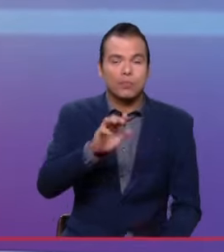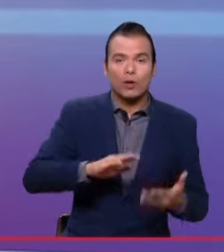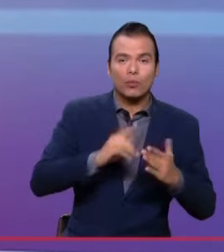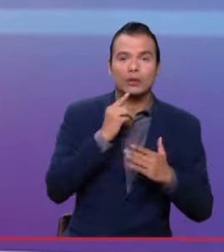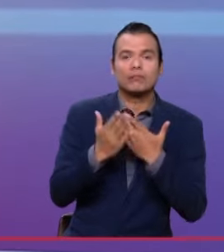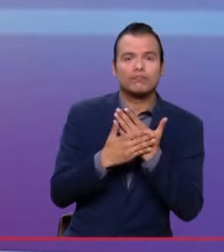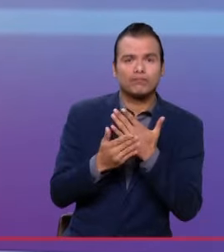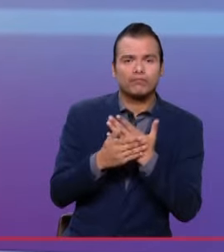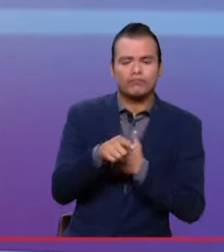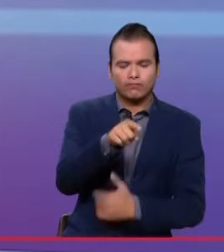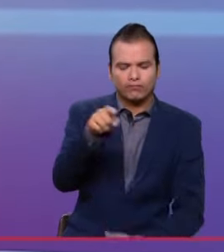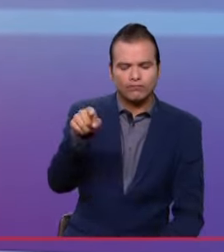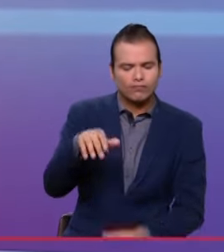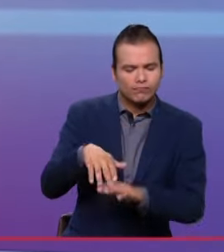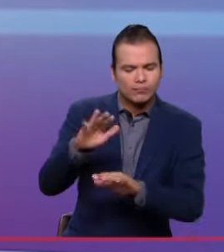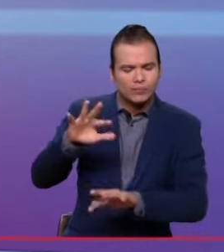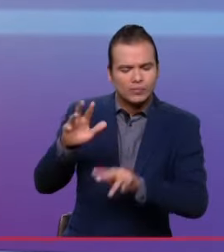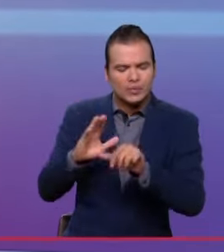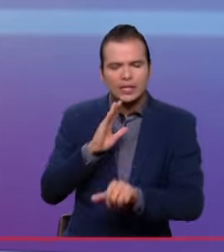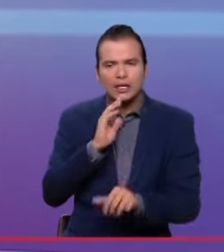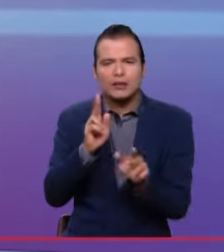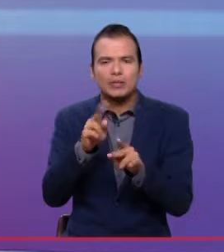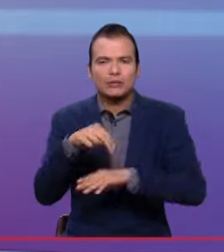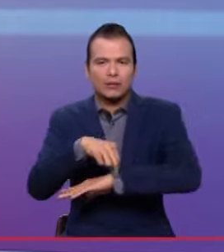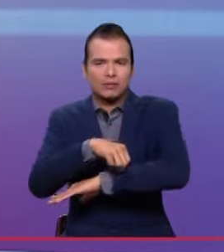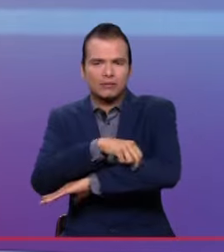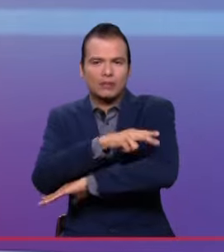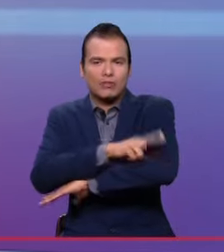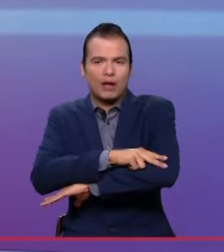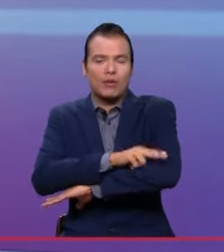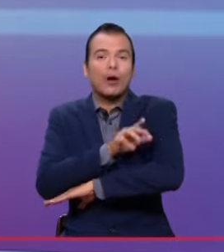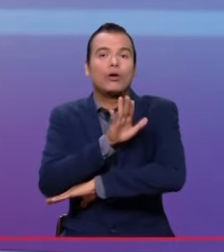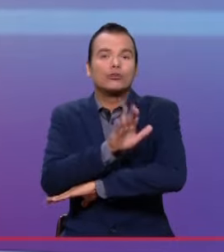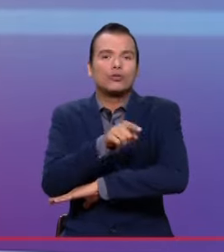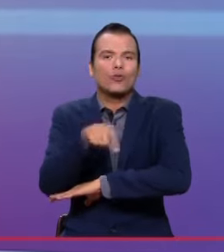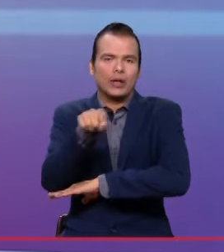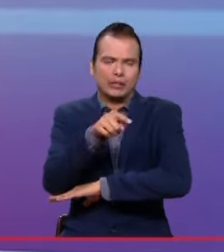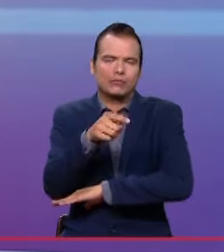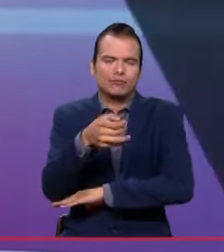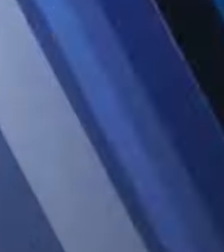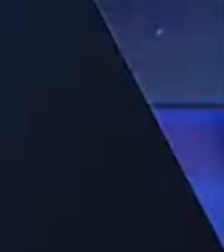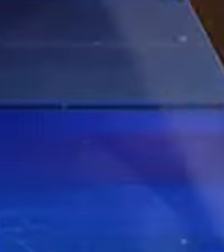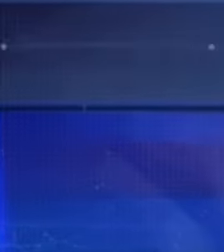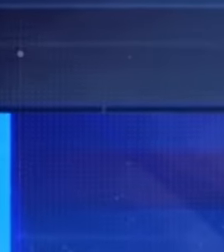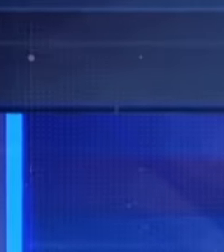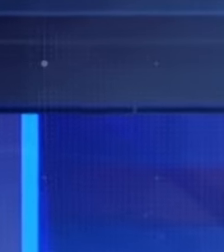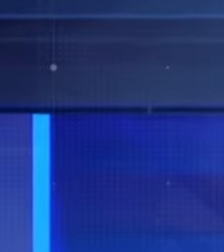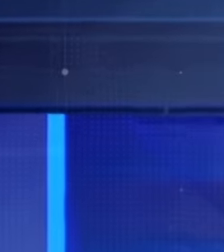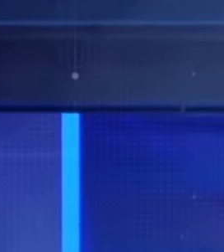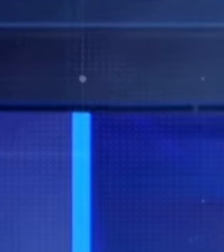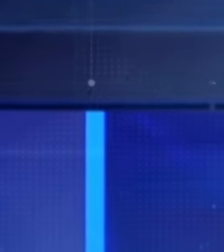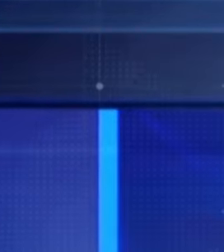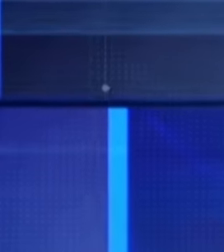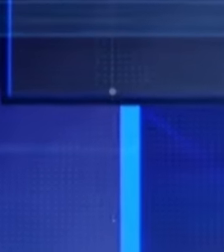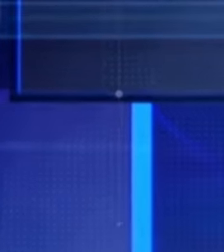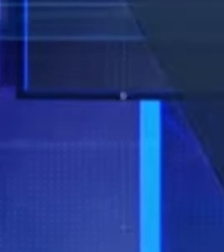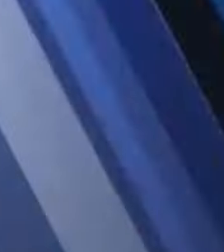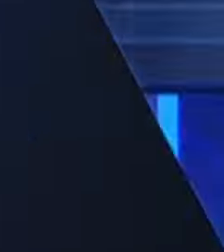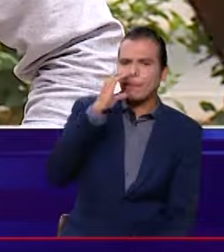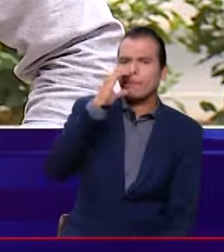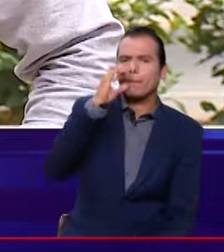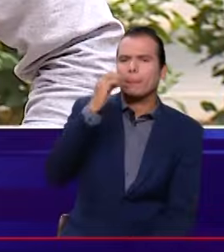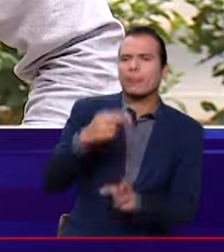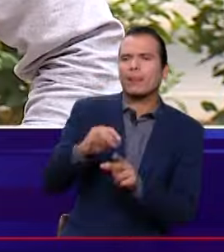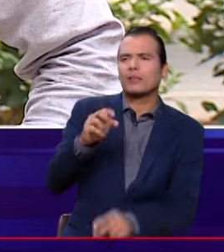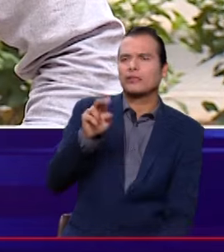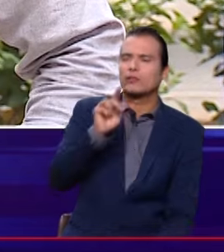varios de estos robos estarían siendo cometidos por habitantes en situación de calle. John Alex Henao, regreso con usted. John Alex, ¿qué se sabe? ¿Por